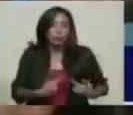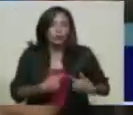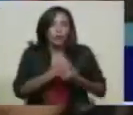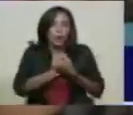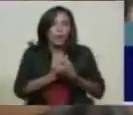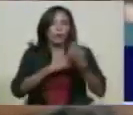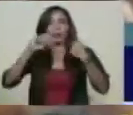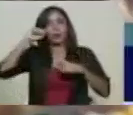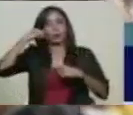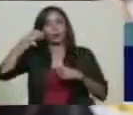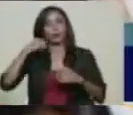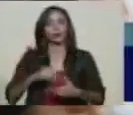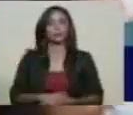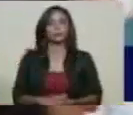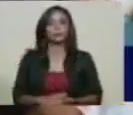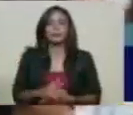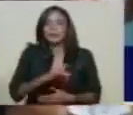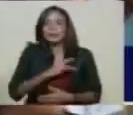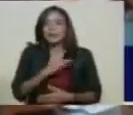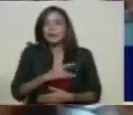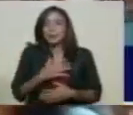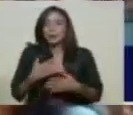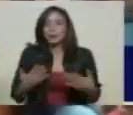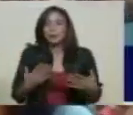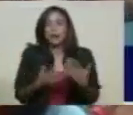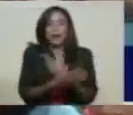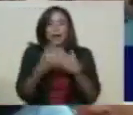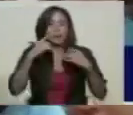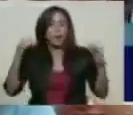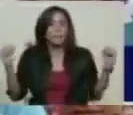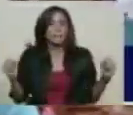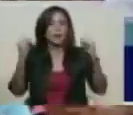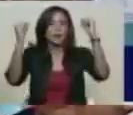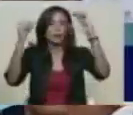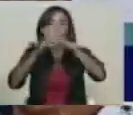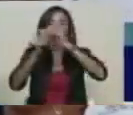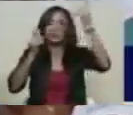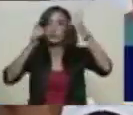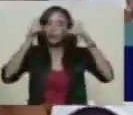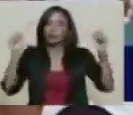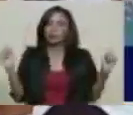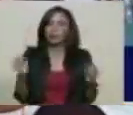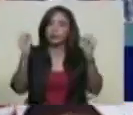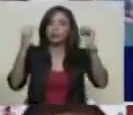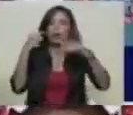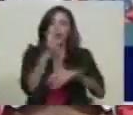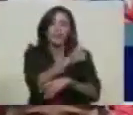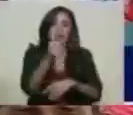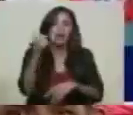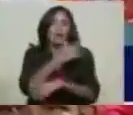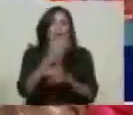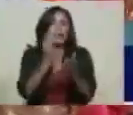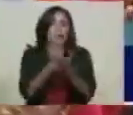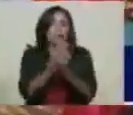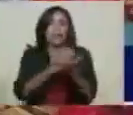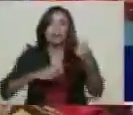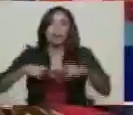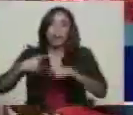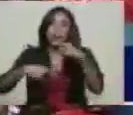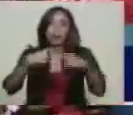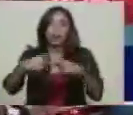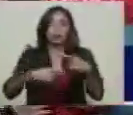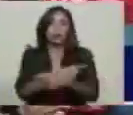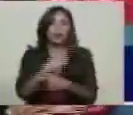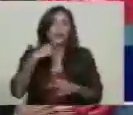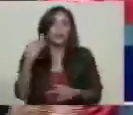debemos sentir que el comandante Chávez está vivo y sigue vivo en cada uno de nosotros, en cada batalla que damos, cada día por